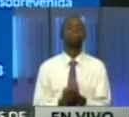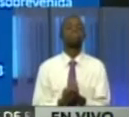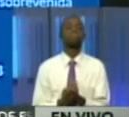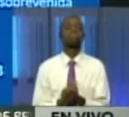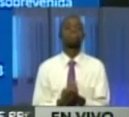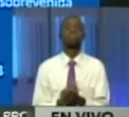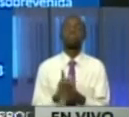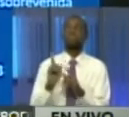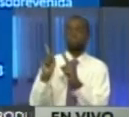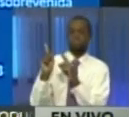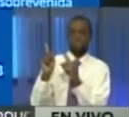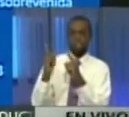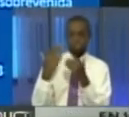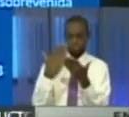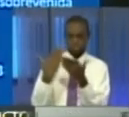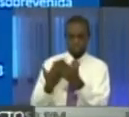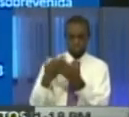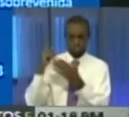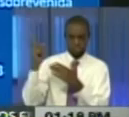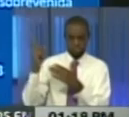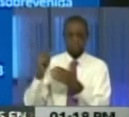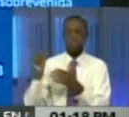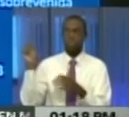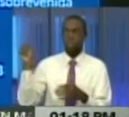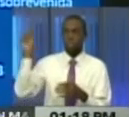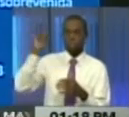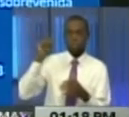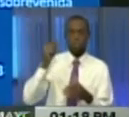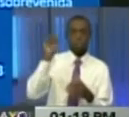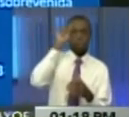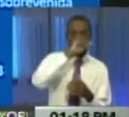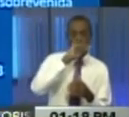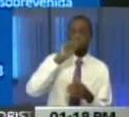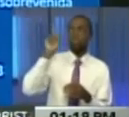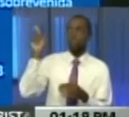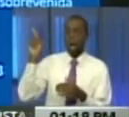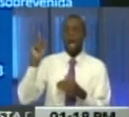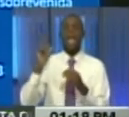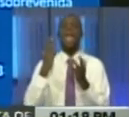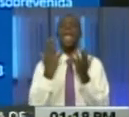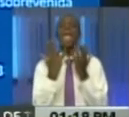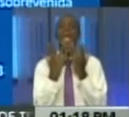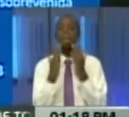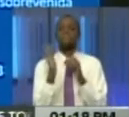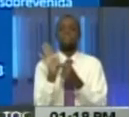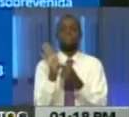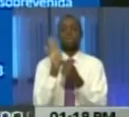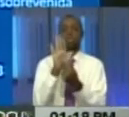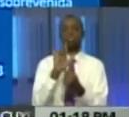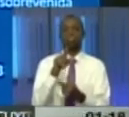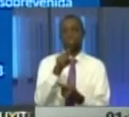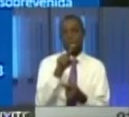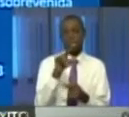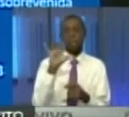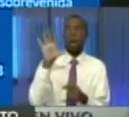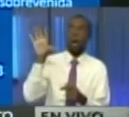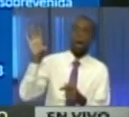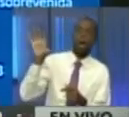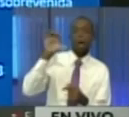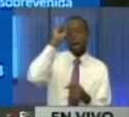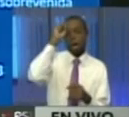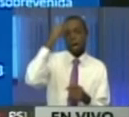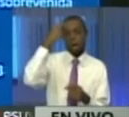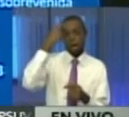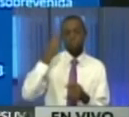aquí vemos dos ejemplos que pueden ser muy ilustrativos.